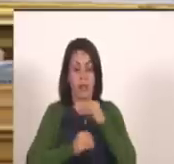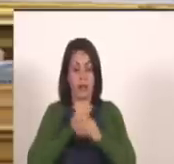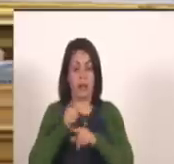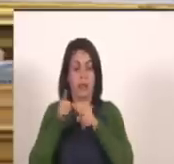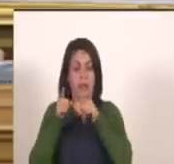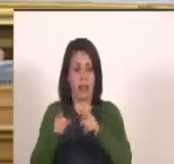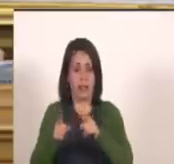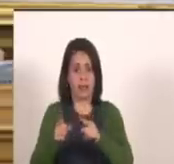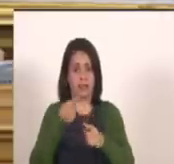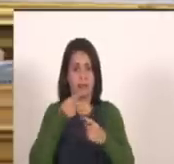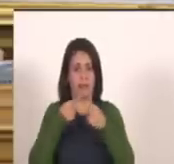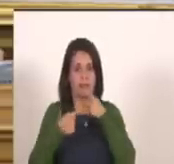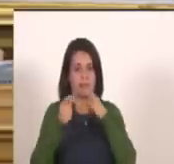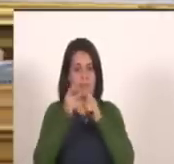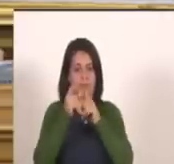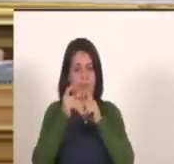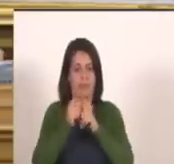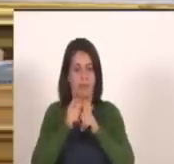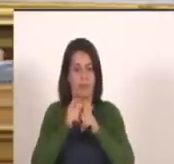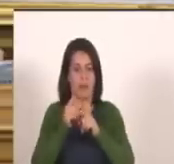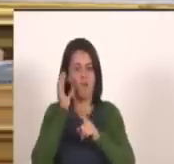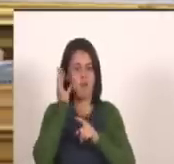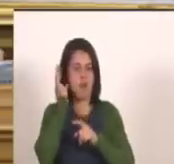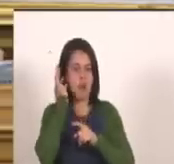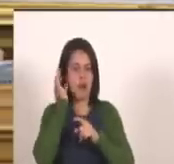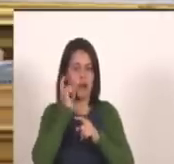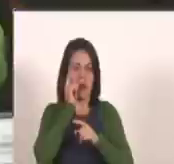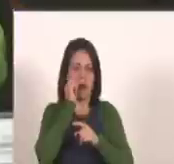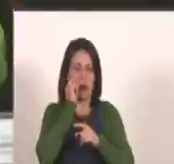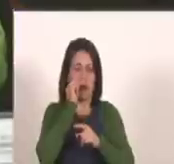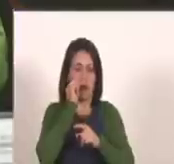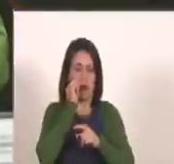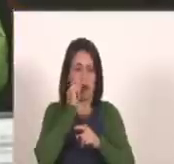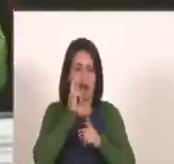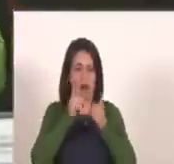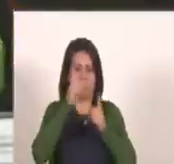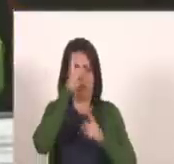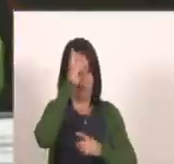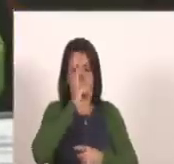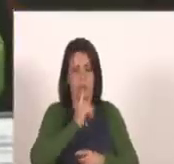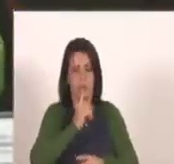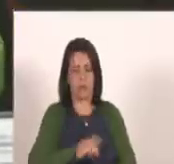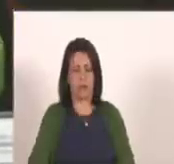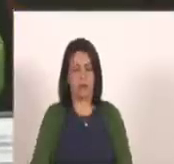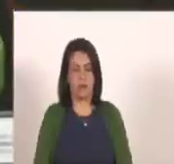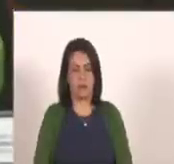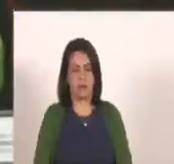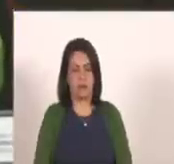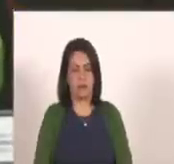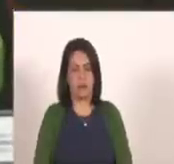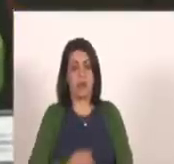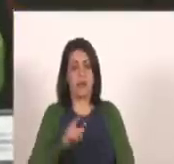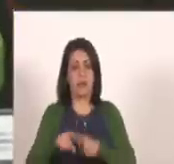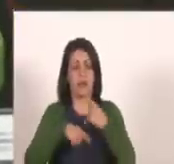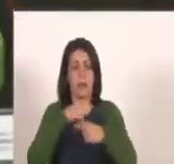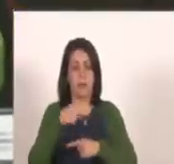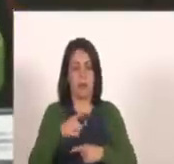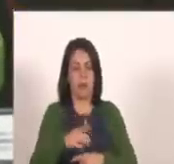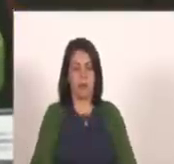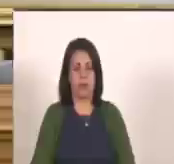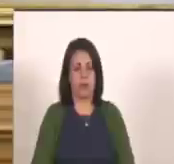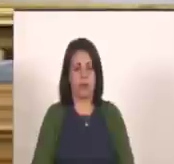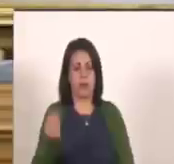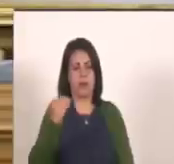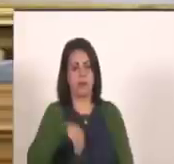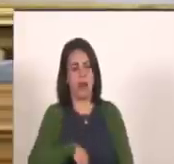hicieron esas alusiones a mujeres, hombres con algún tipo de discapacidad. Y después, con